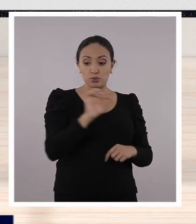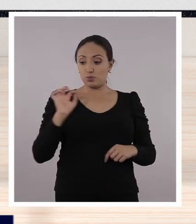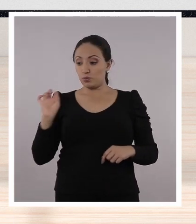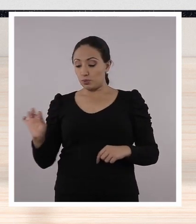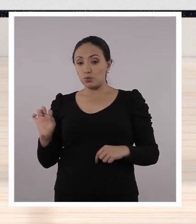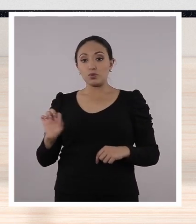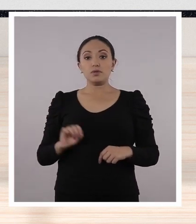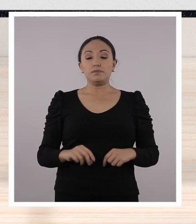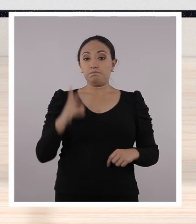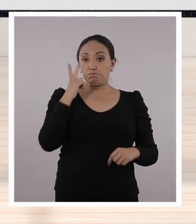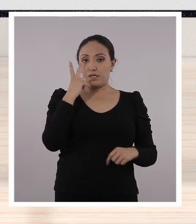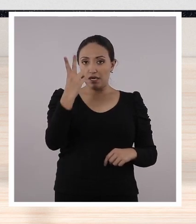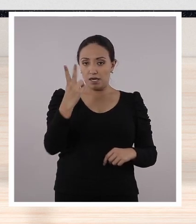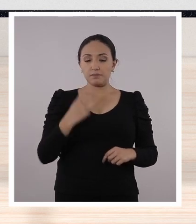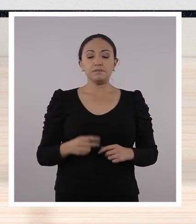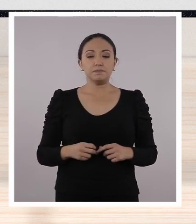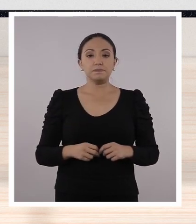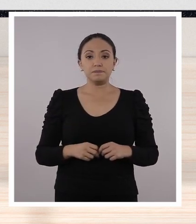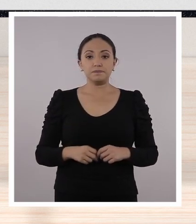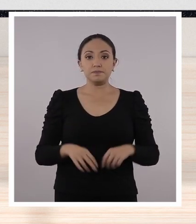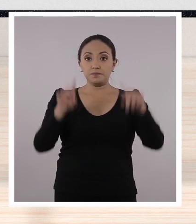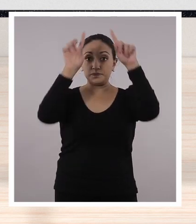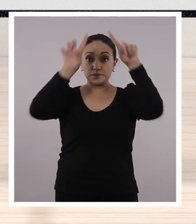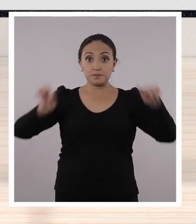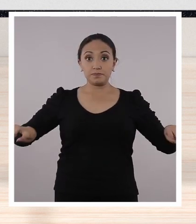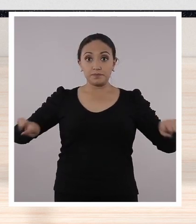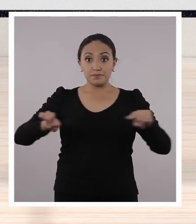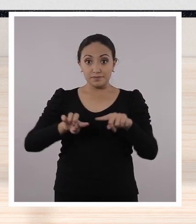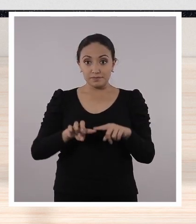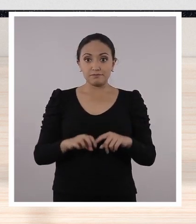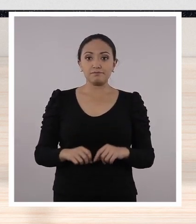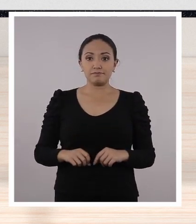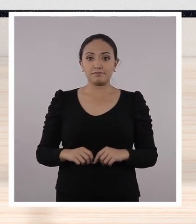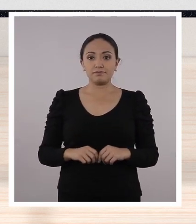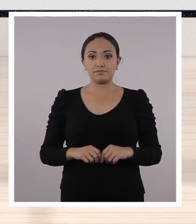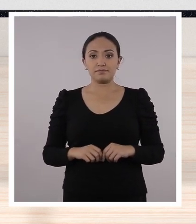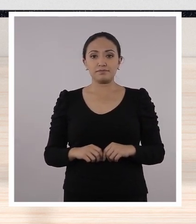vértices. Más o menos sería así. Vamos a dibujarlo, ¿no es cierto?